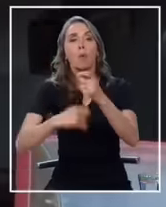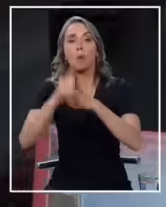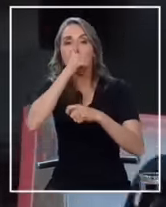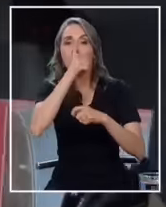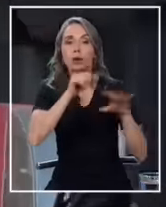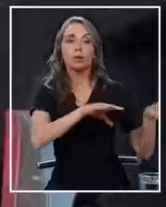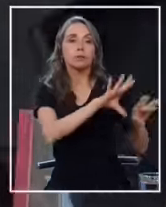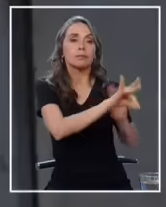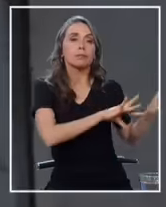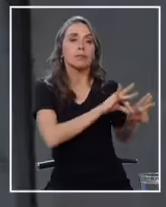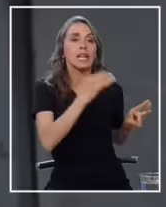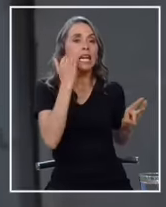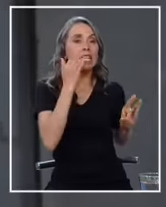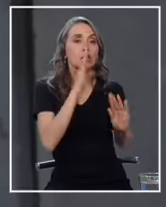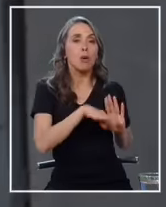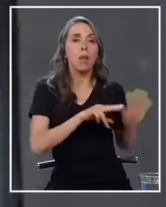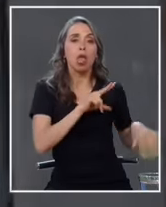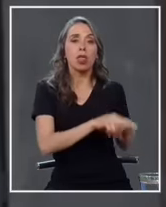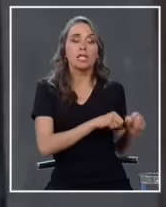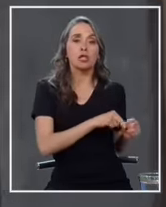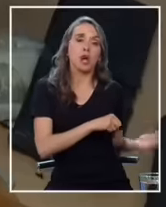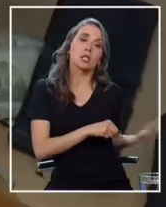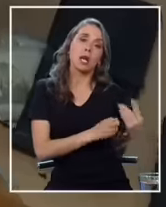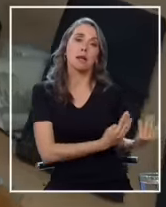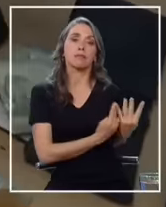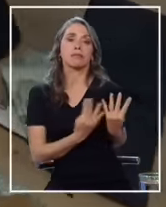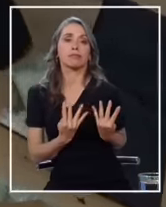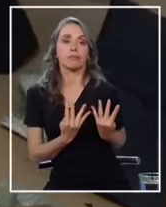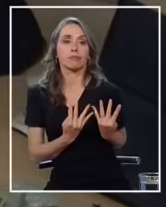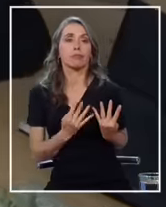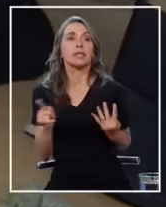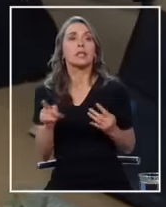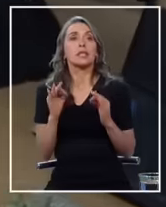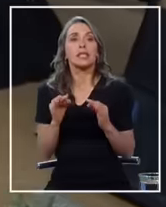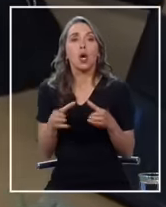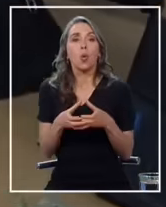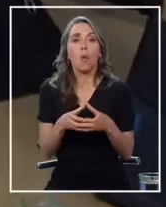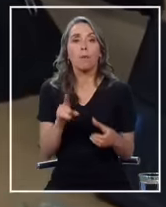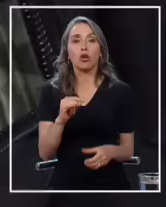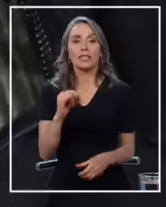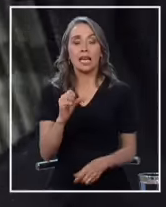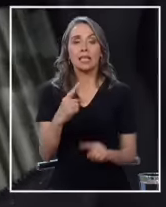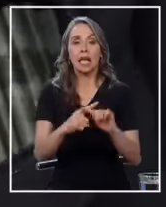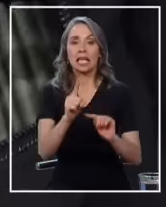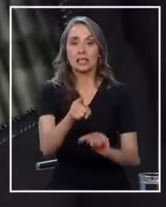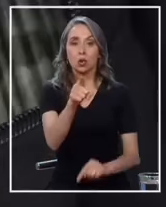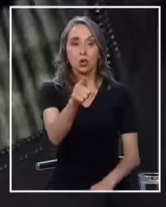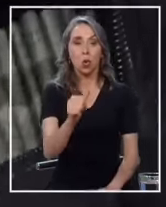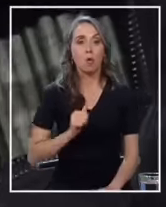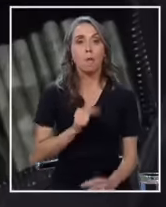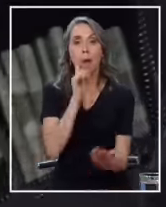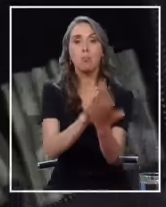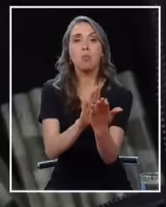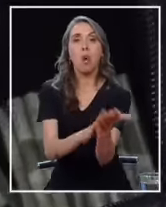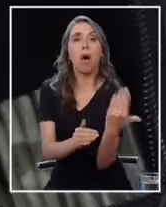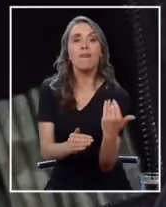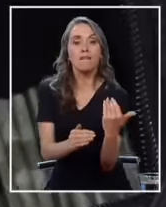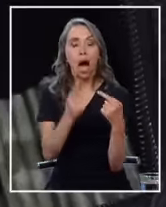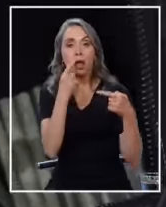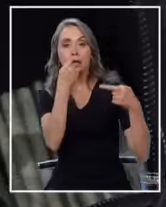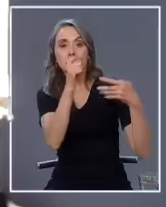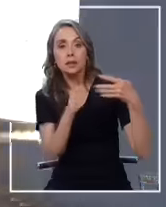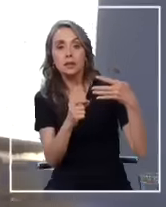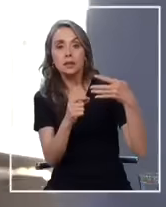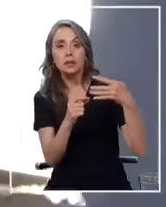miembros principalmente menores de edad. Usan métodos propios de una secta exigiendo el cumplimiento de pruebas, las que